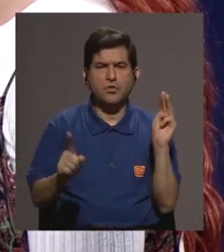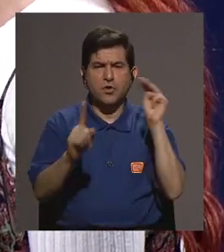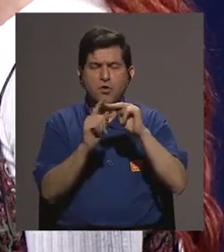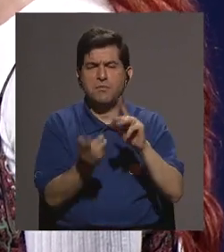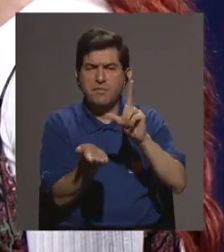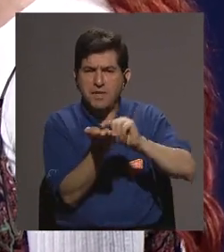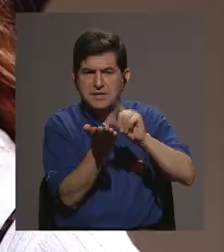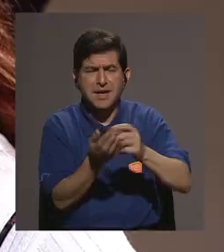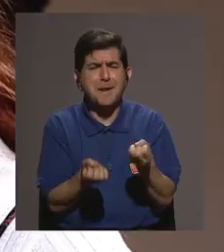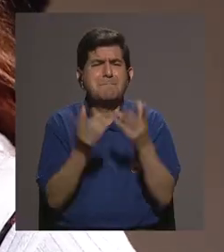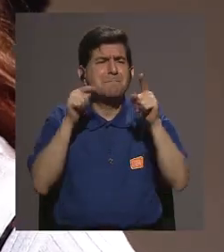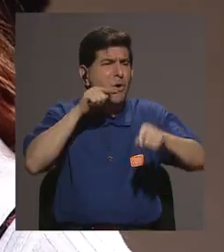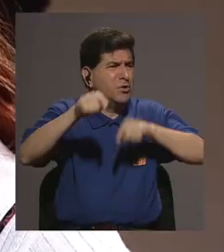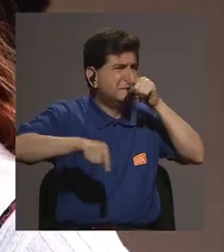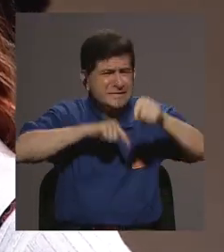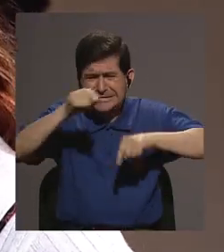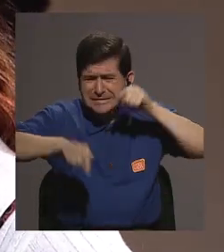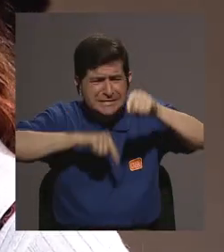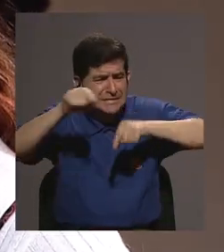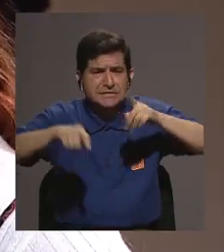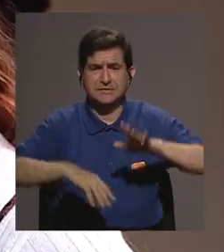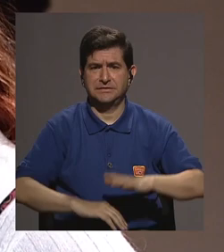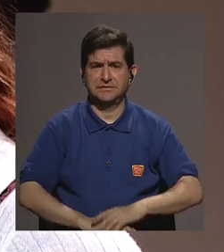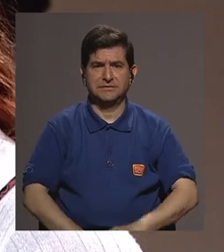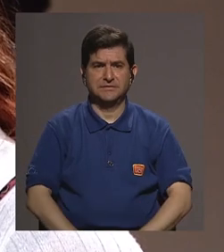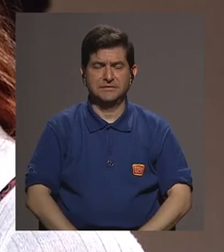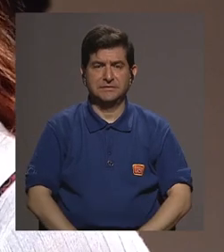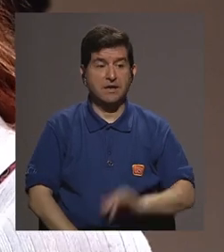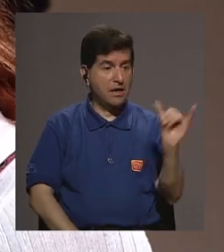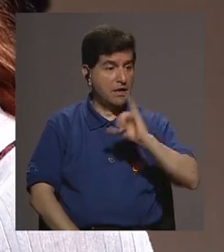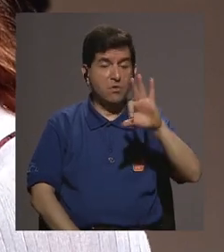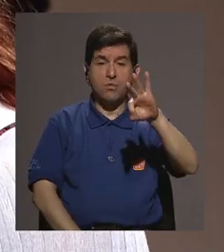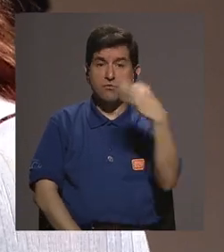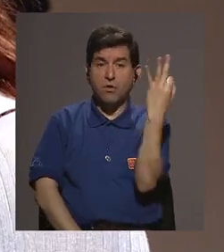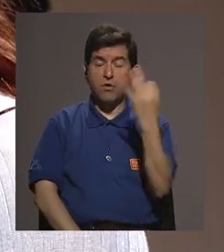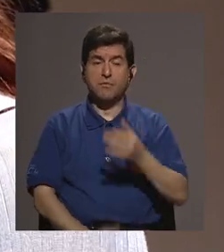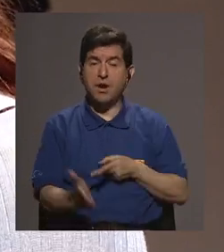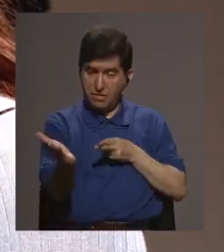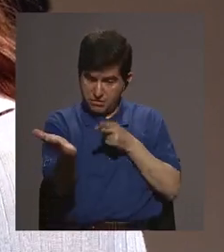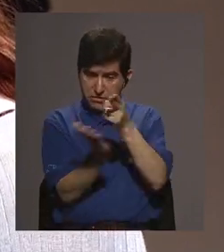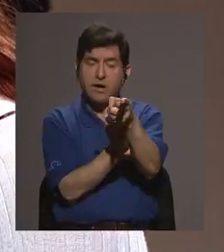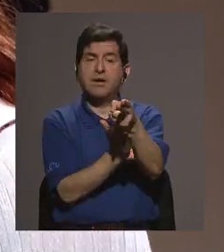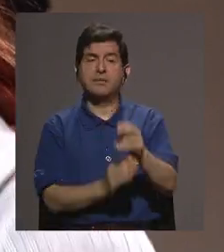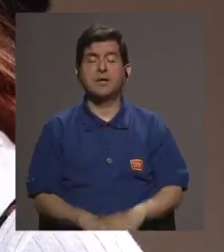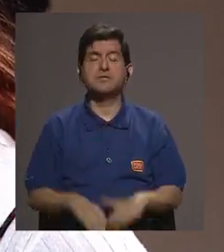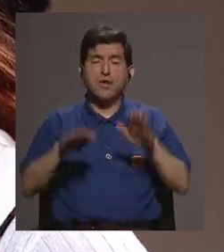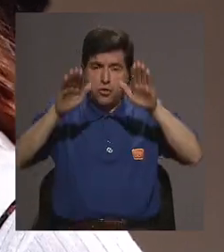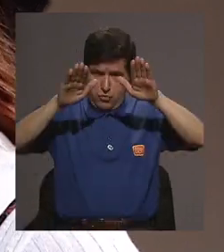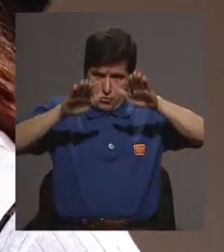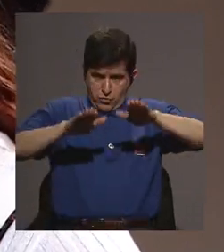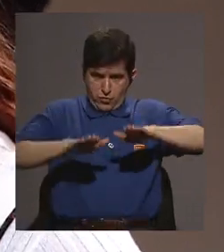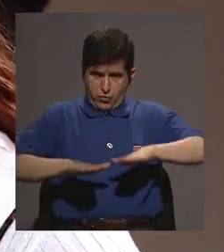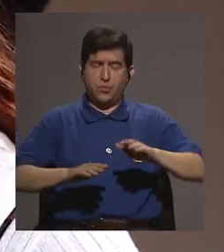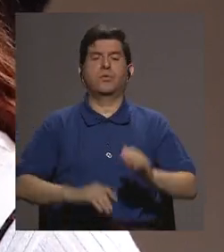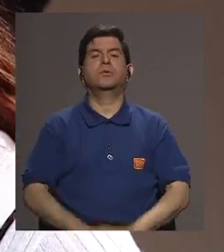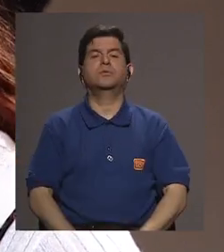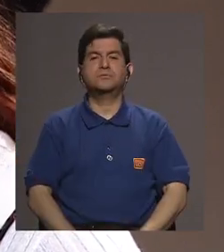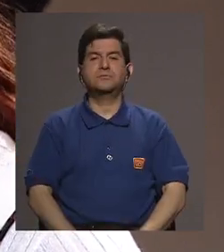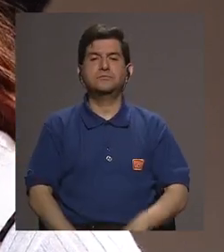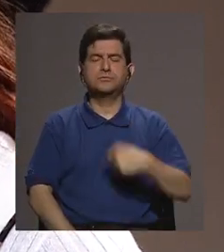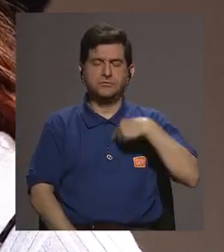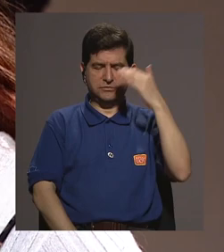ya tenemos montones de críticas encima entonces de la misma forma sinceramente muy tranquila